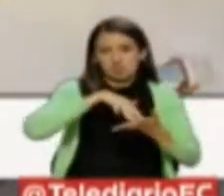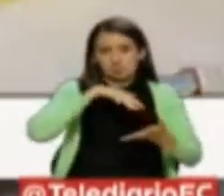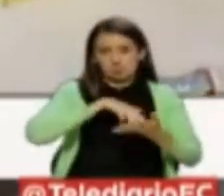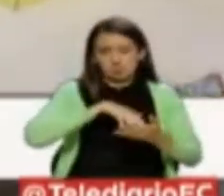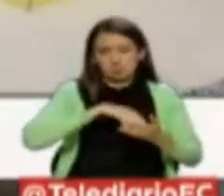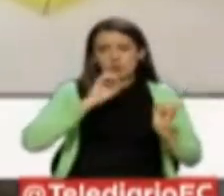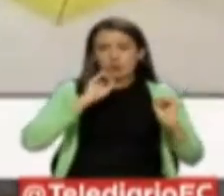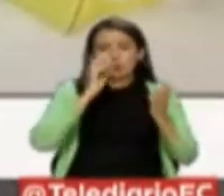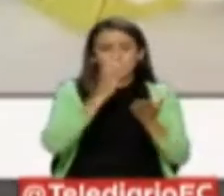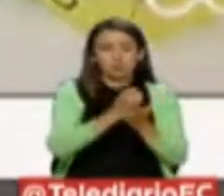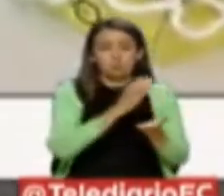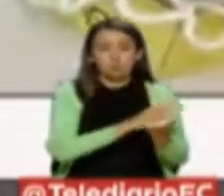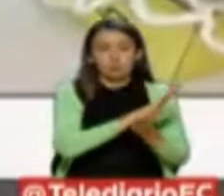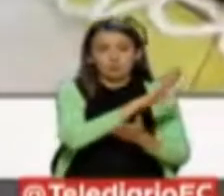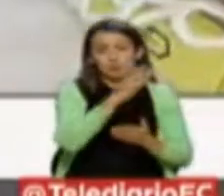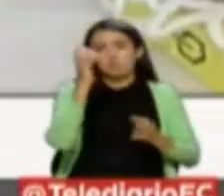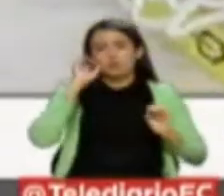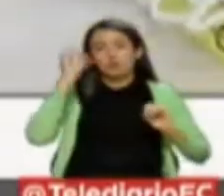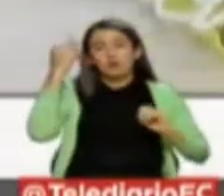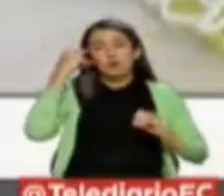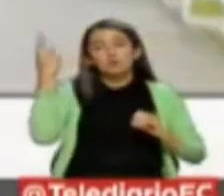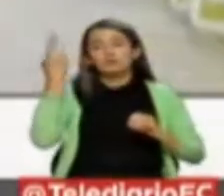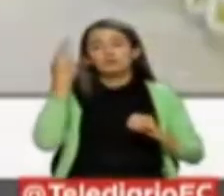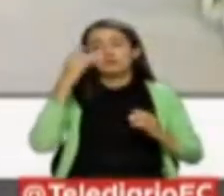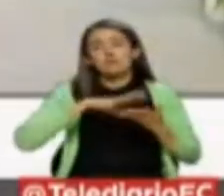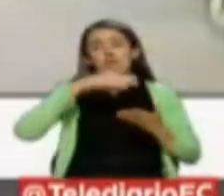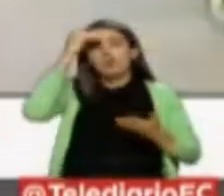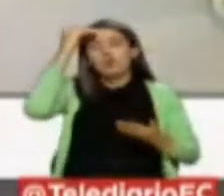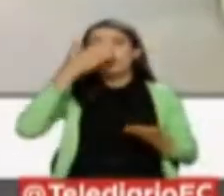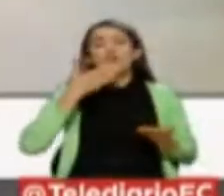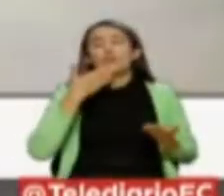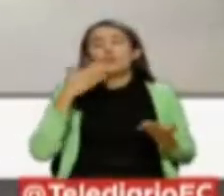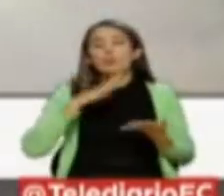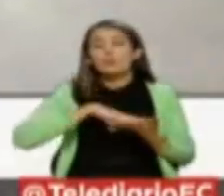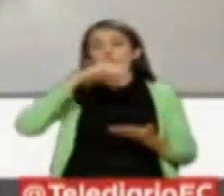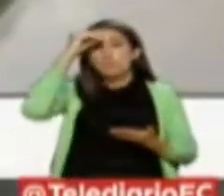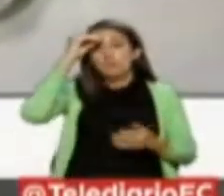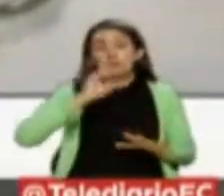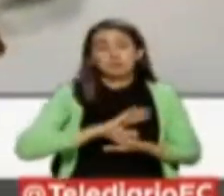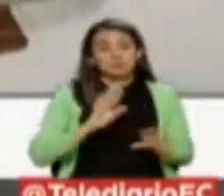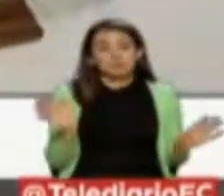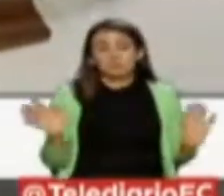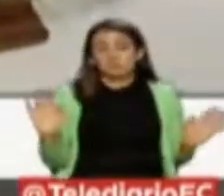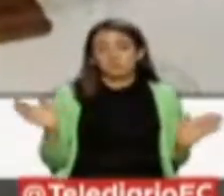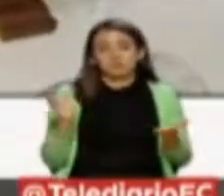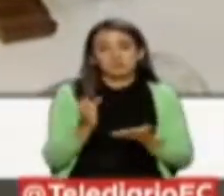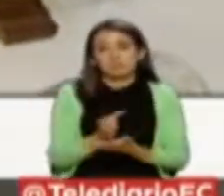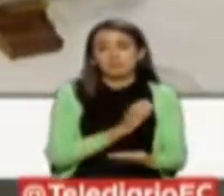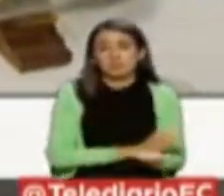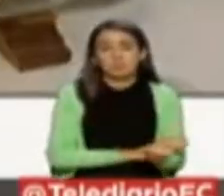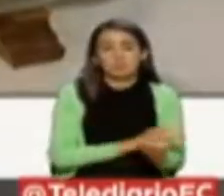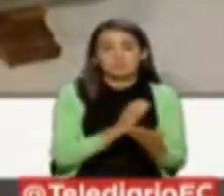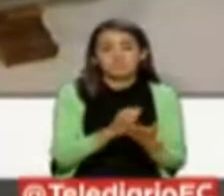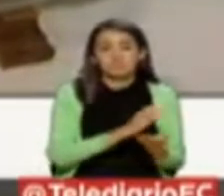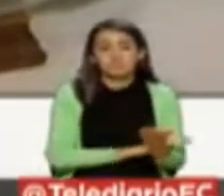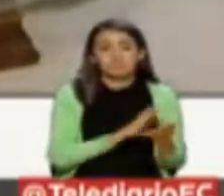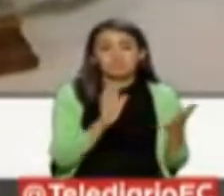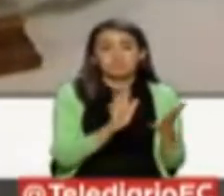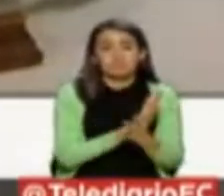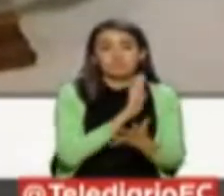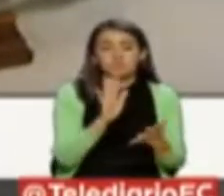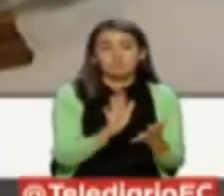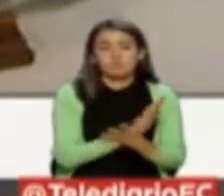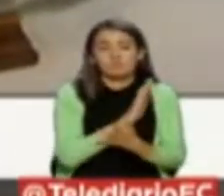algún curso, algún taller para esto, o cómo fue que aprendió este arte? No, cursos para nada, no. Le digo, la escuela mía es la